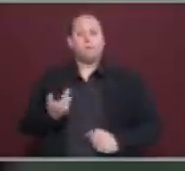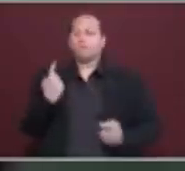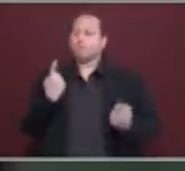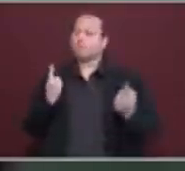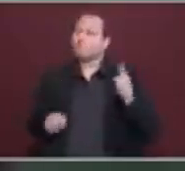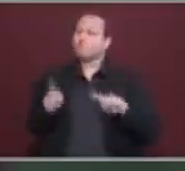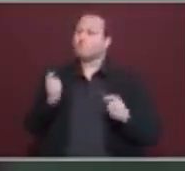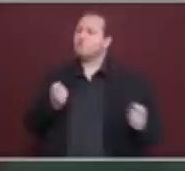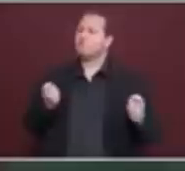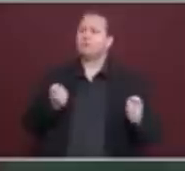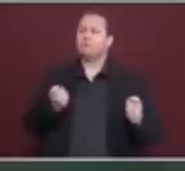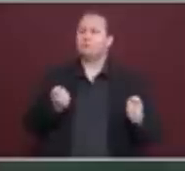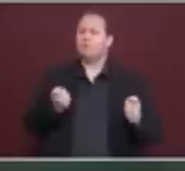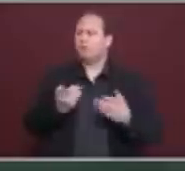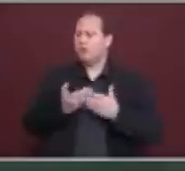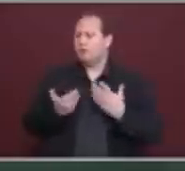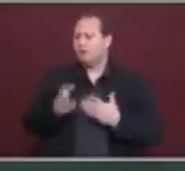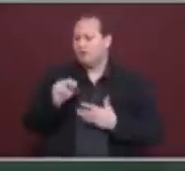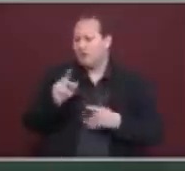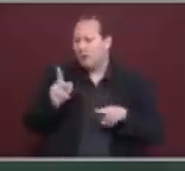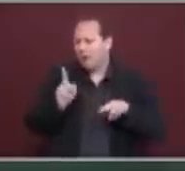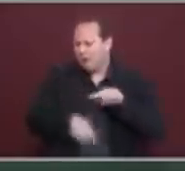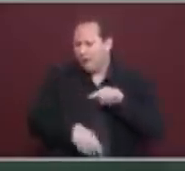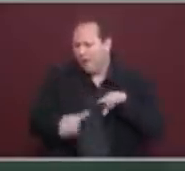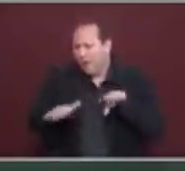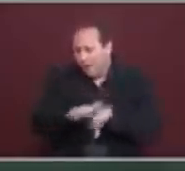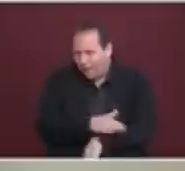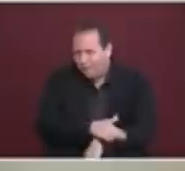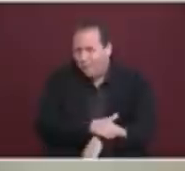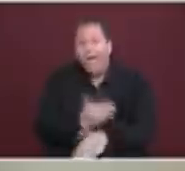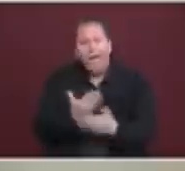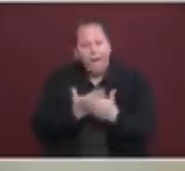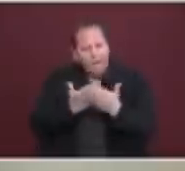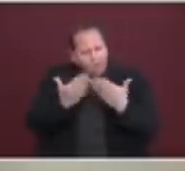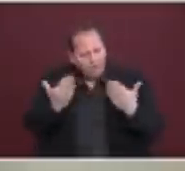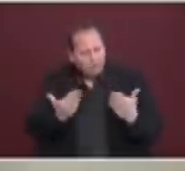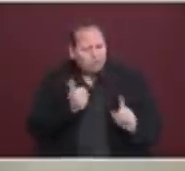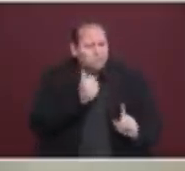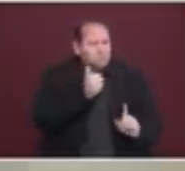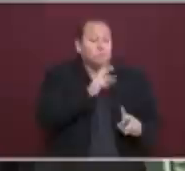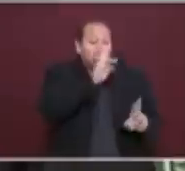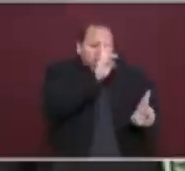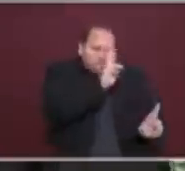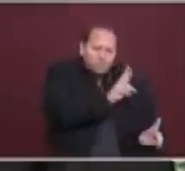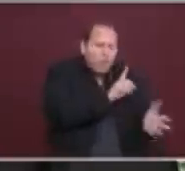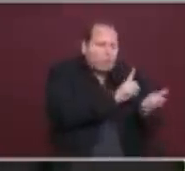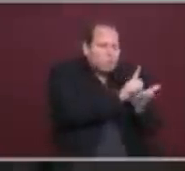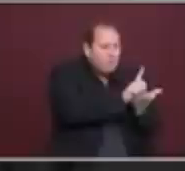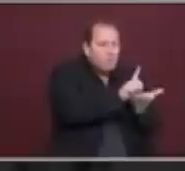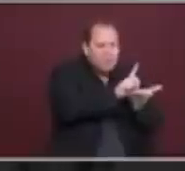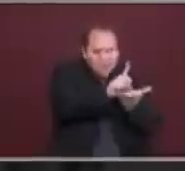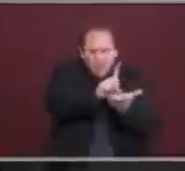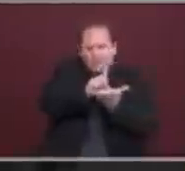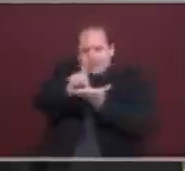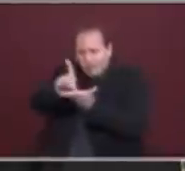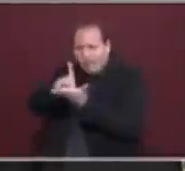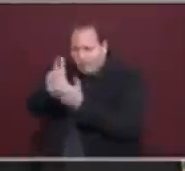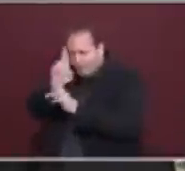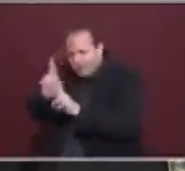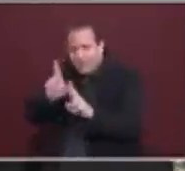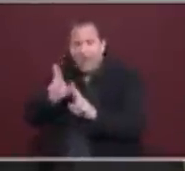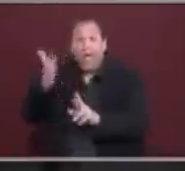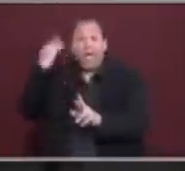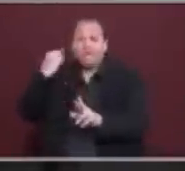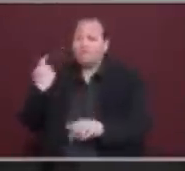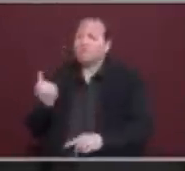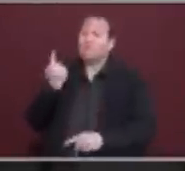no es así ya esto ya cambio ya hay un verdadero estado de derecho antes había un estado